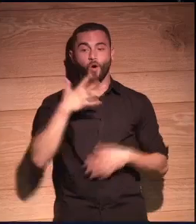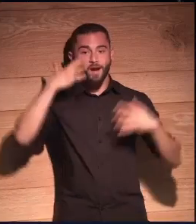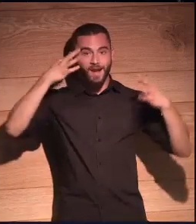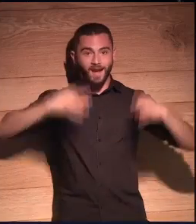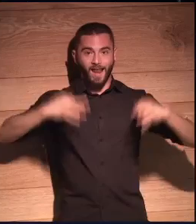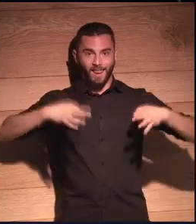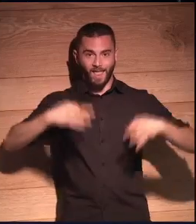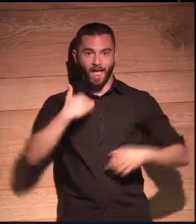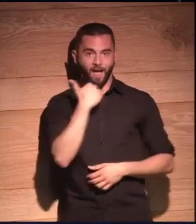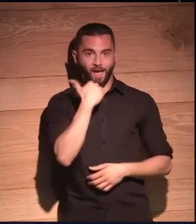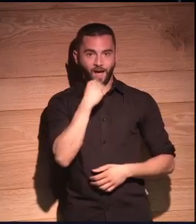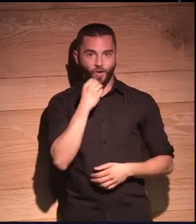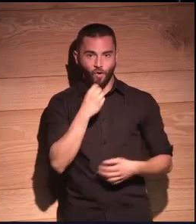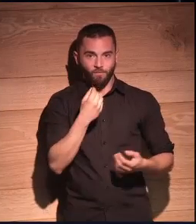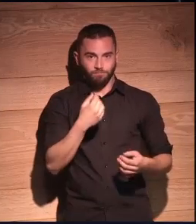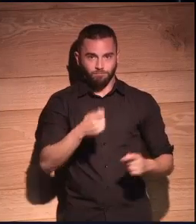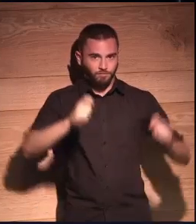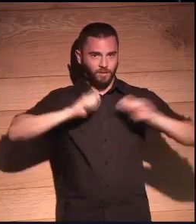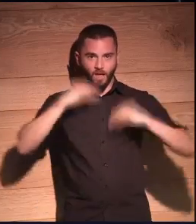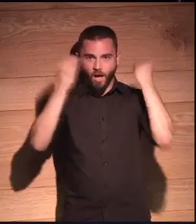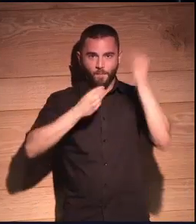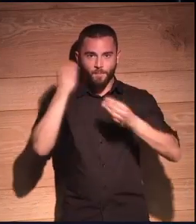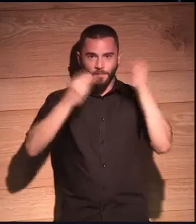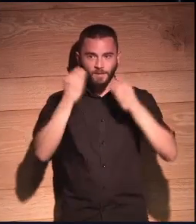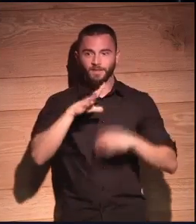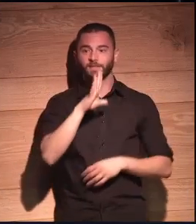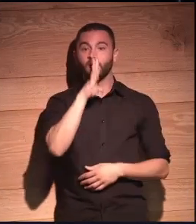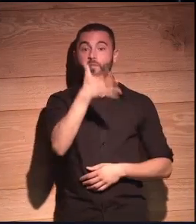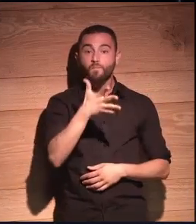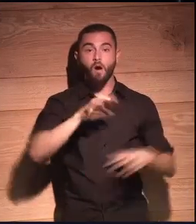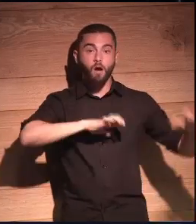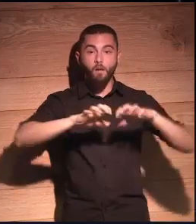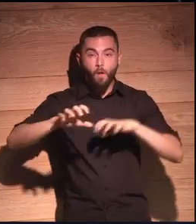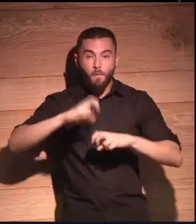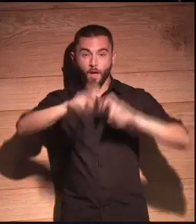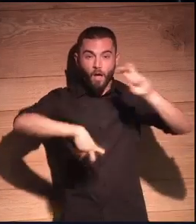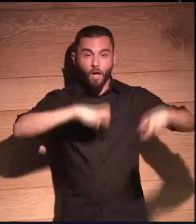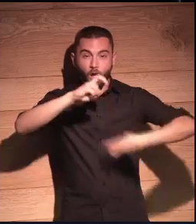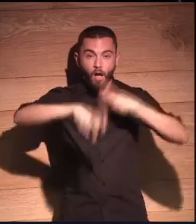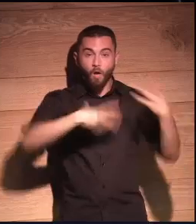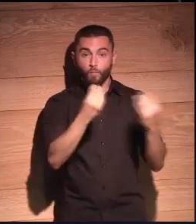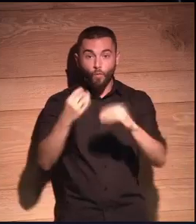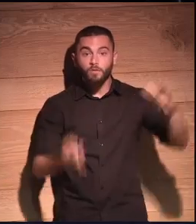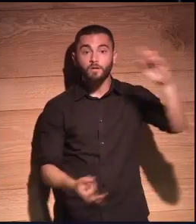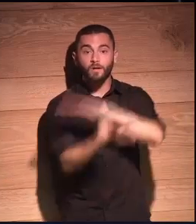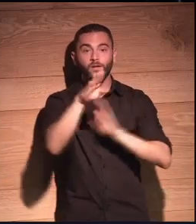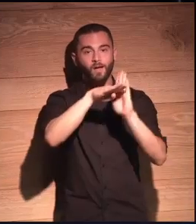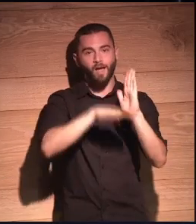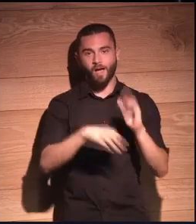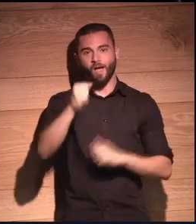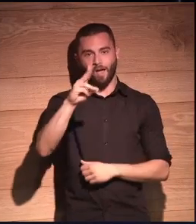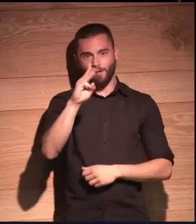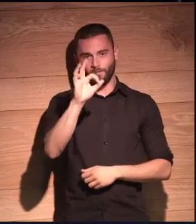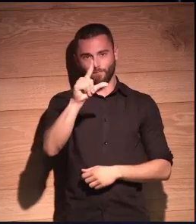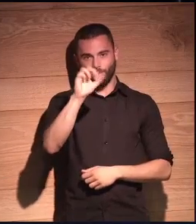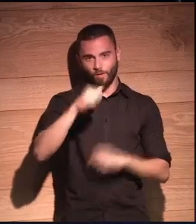algo que nos invita a reflexionar. De hecho, muchos movimientos ecologistas nacen a raíz del programa Apolo, ¿no? A